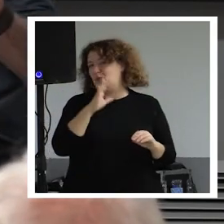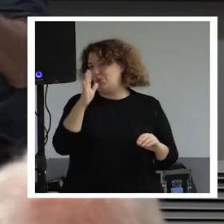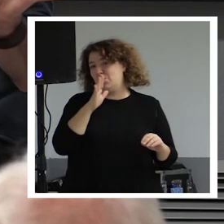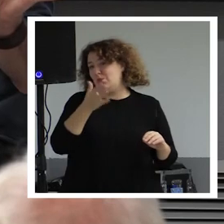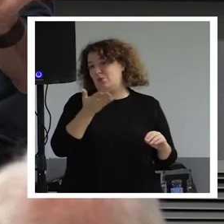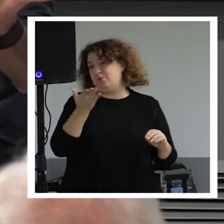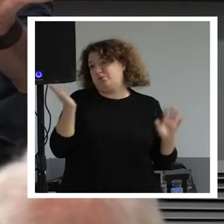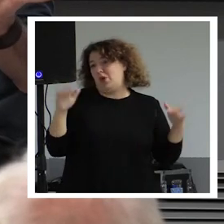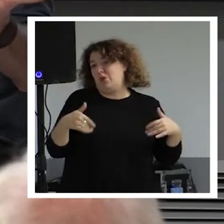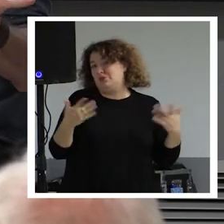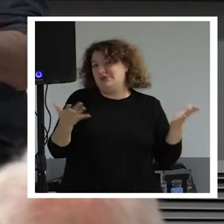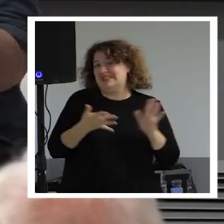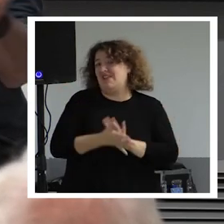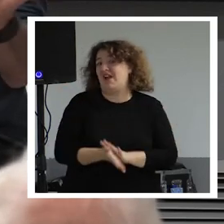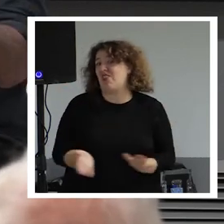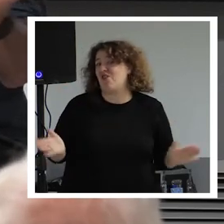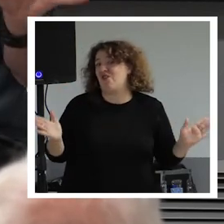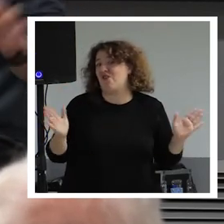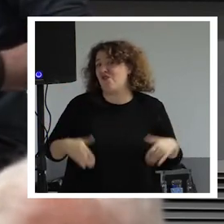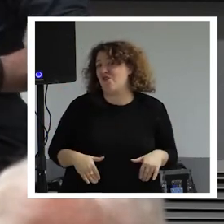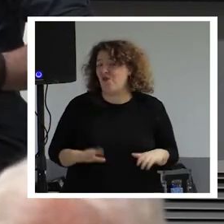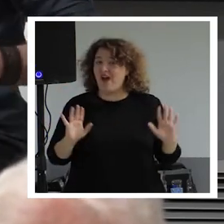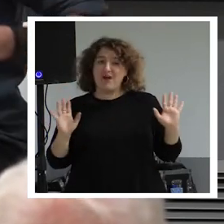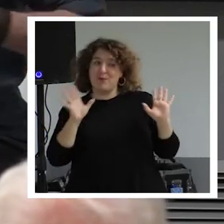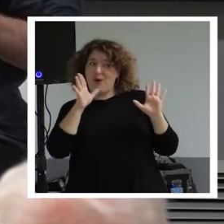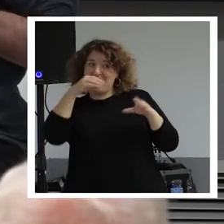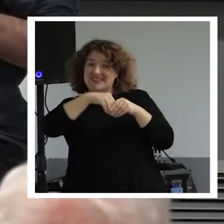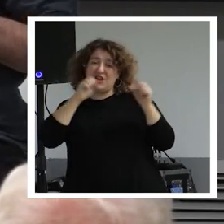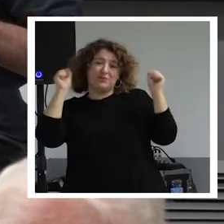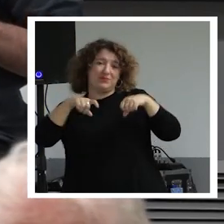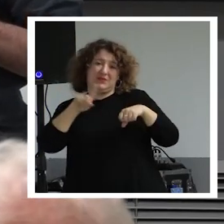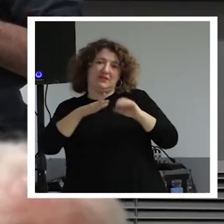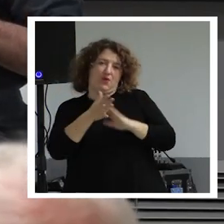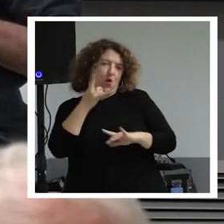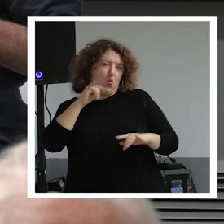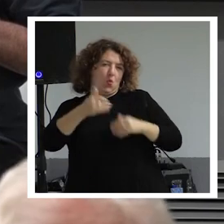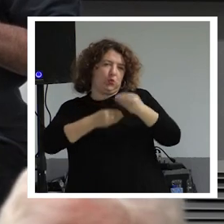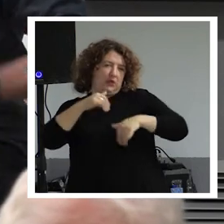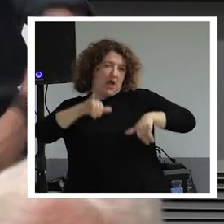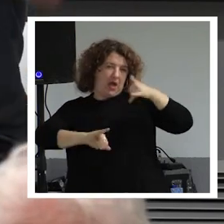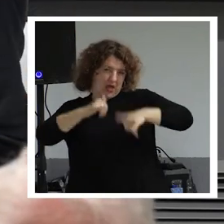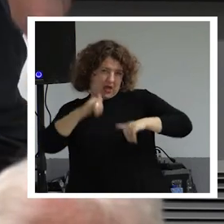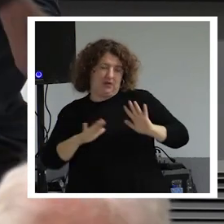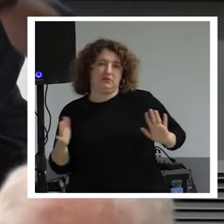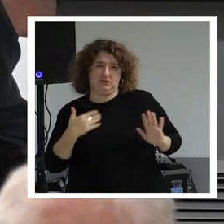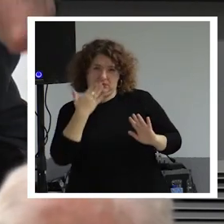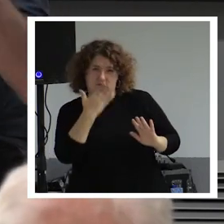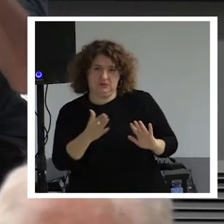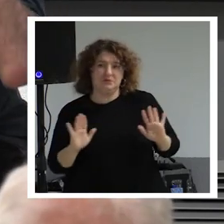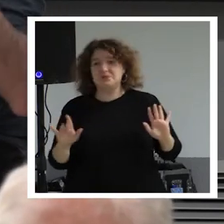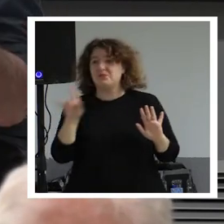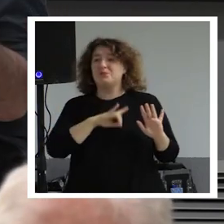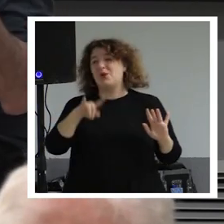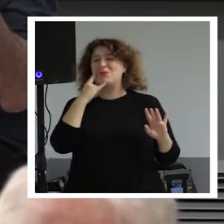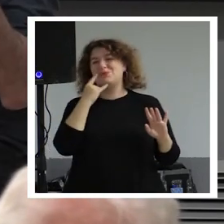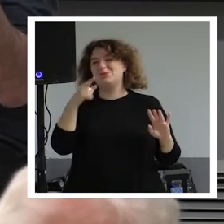nos tocaba una tecla pero yo planteaba que era un abuso Porque cuando uno usa una palabra justamente porque no